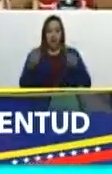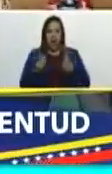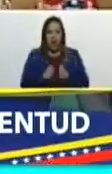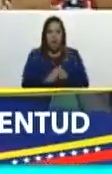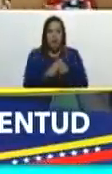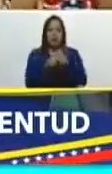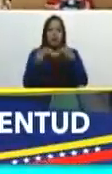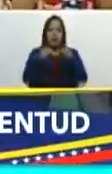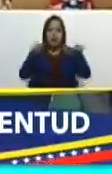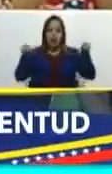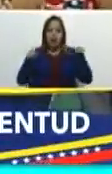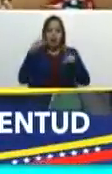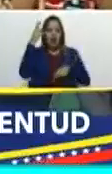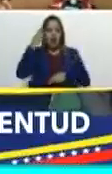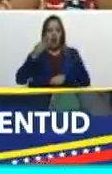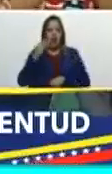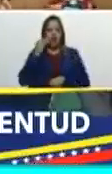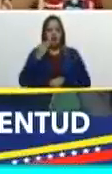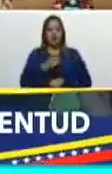Acompañarlo